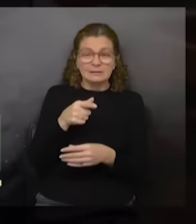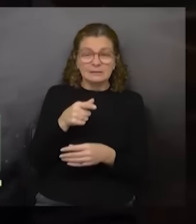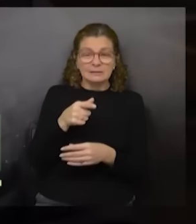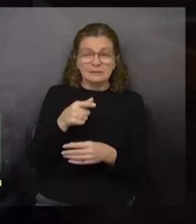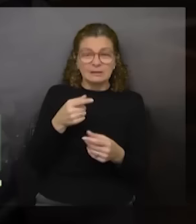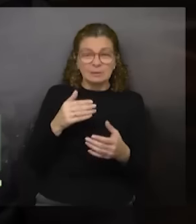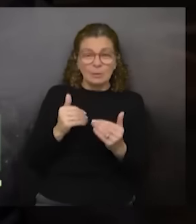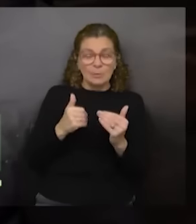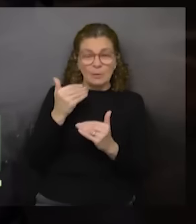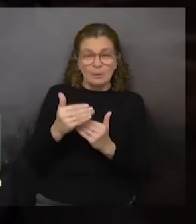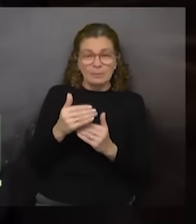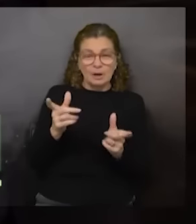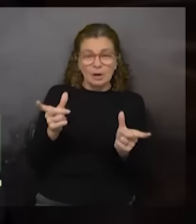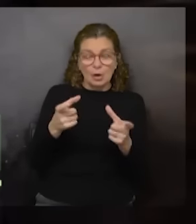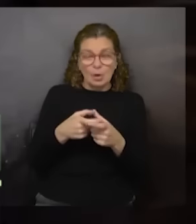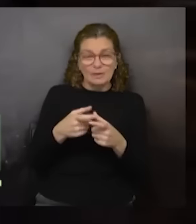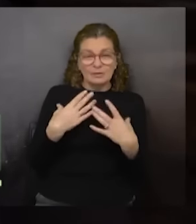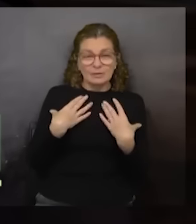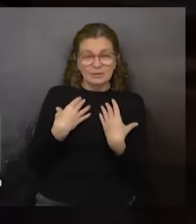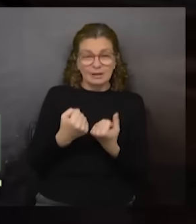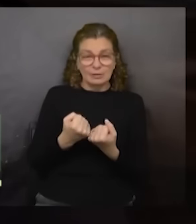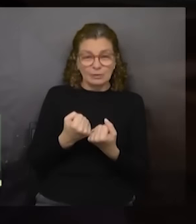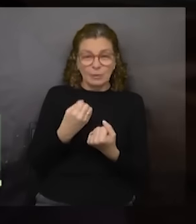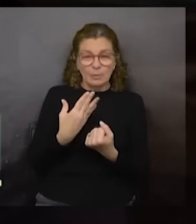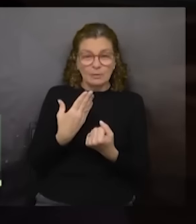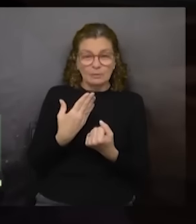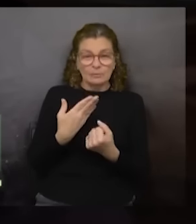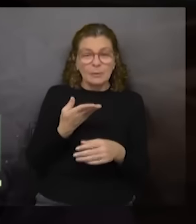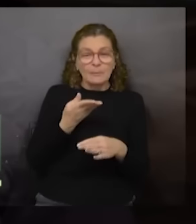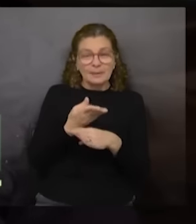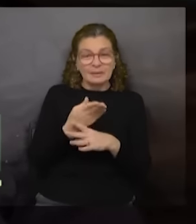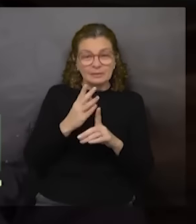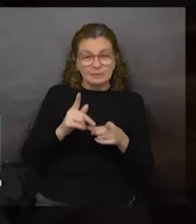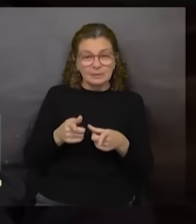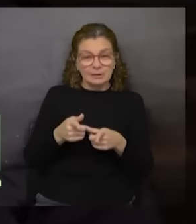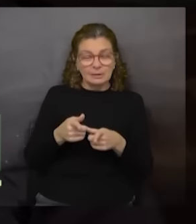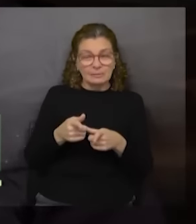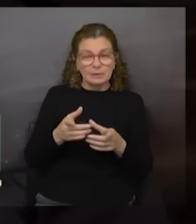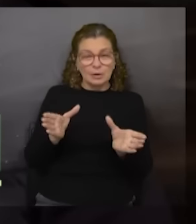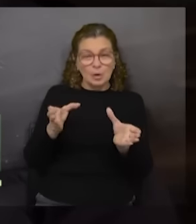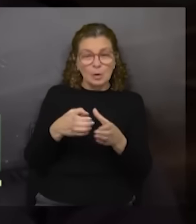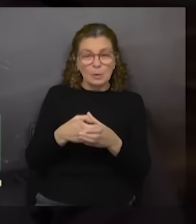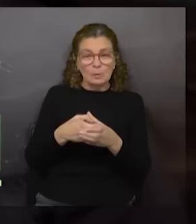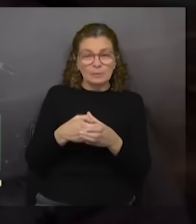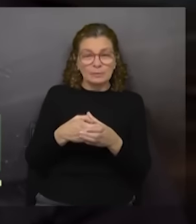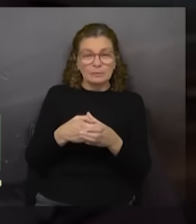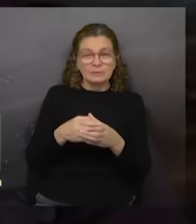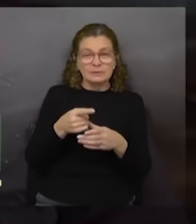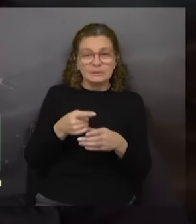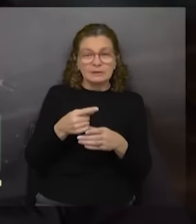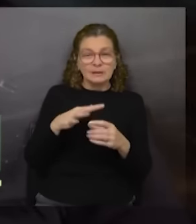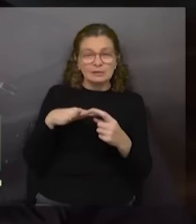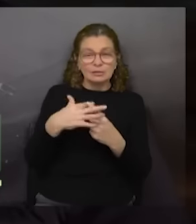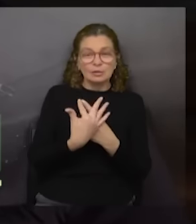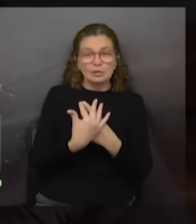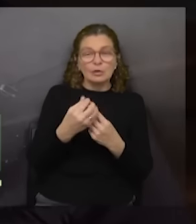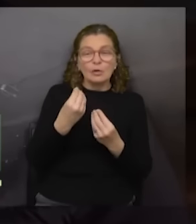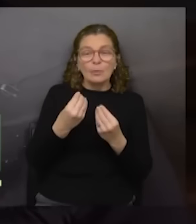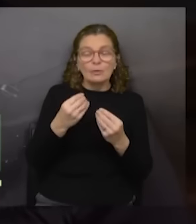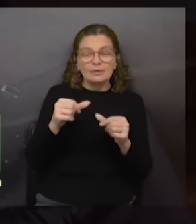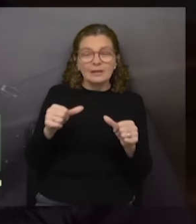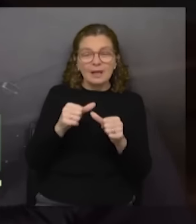dilatación del tratamiento en la comisión de salud y bueno cuál va a ser la solicitud también del propio grupo no este ciudadanos en torno a cómo se